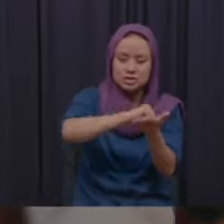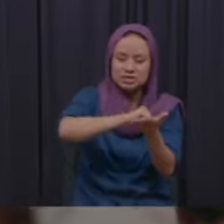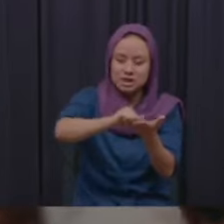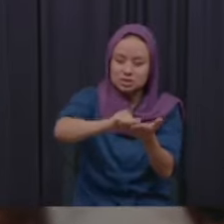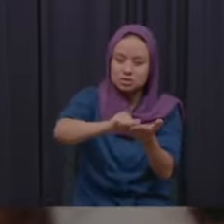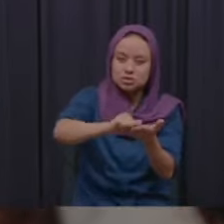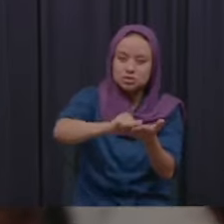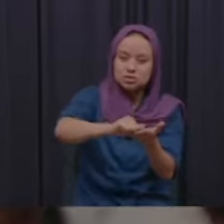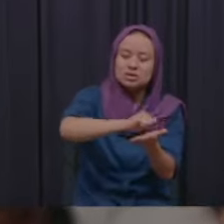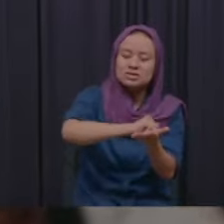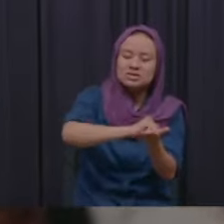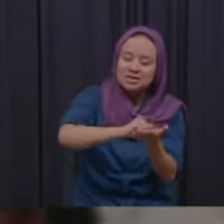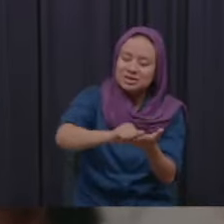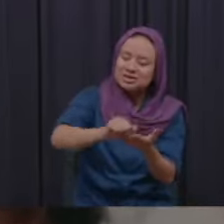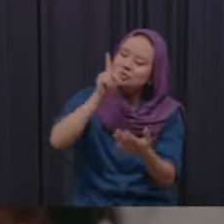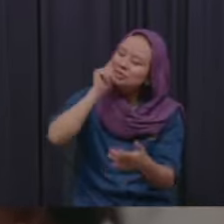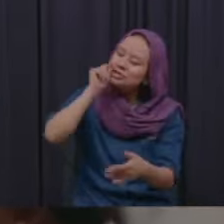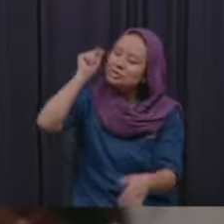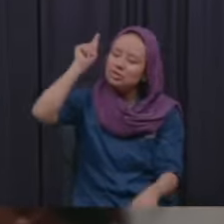santo Dios,